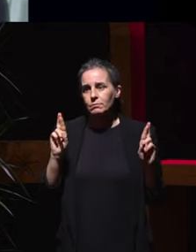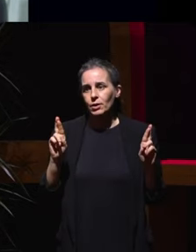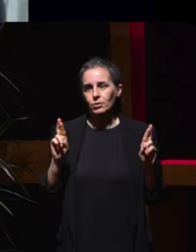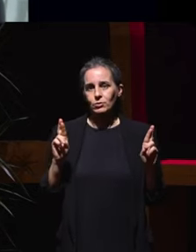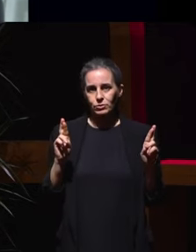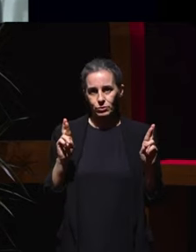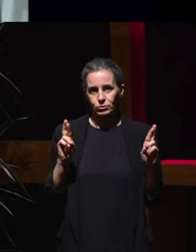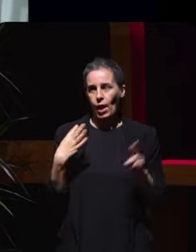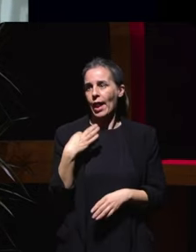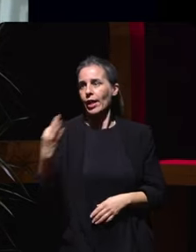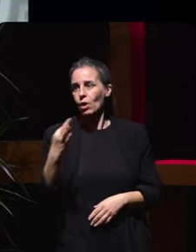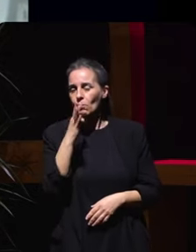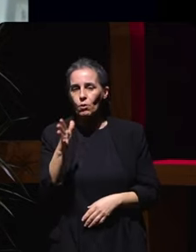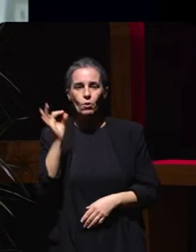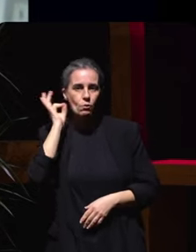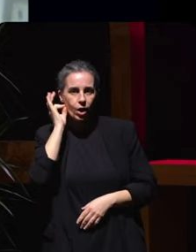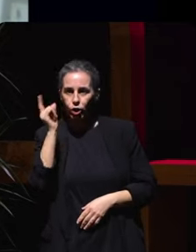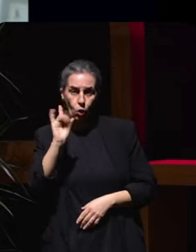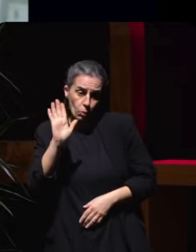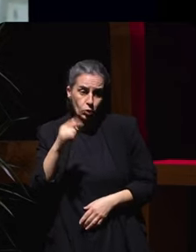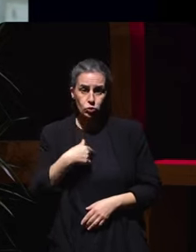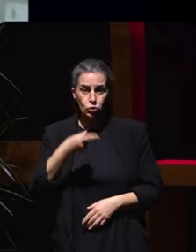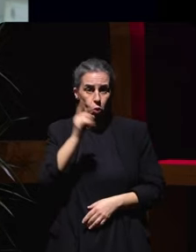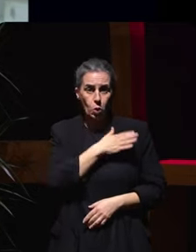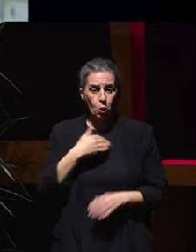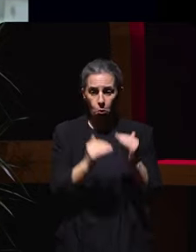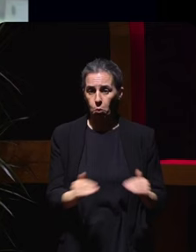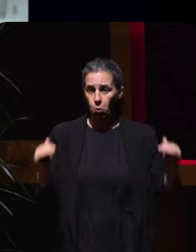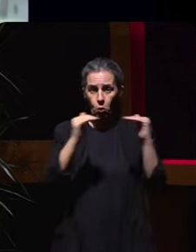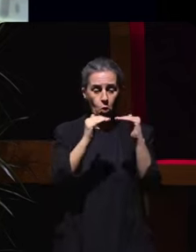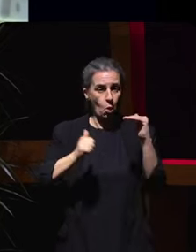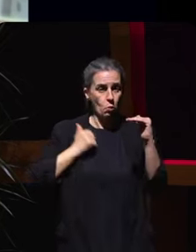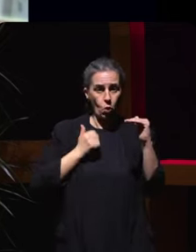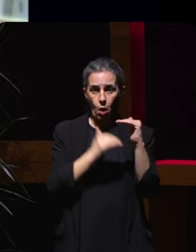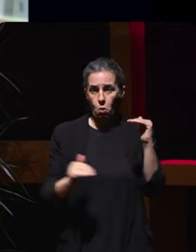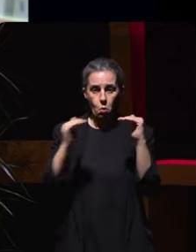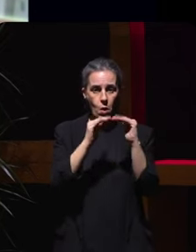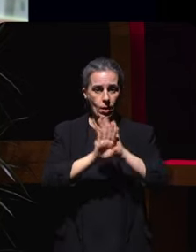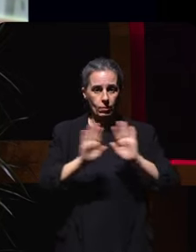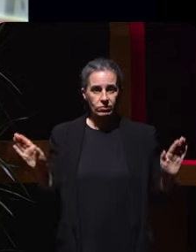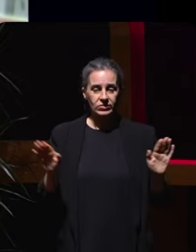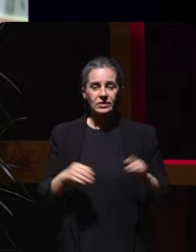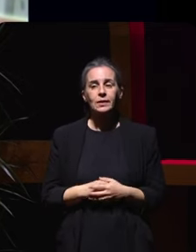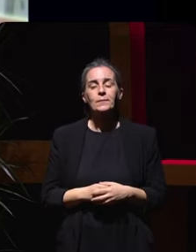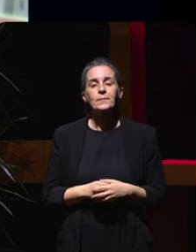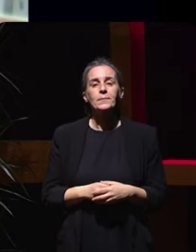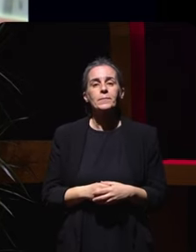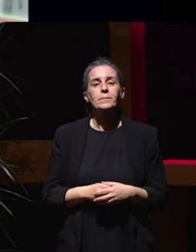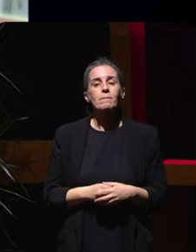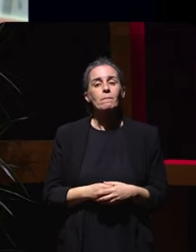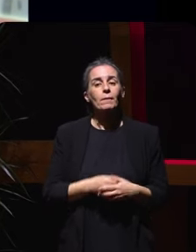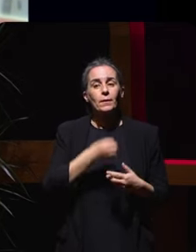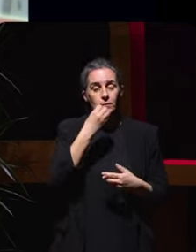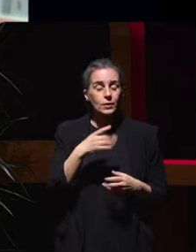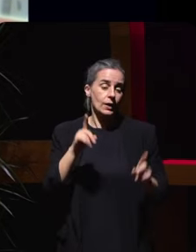ser mujeres, pero que sí nos den las mismas opciones al serlo, ¿no? que al resto de nuestros compañeros. Y bueno, que cuando llegues